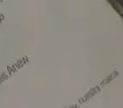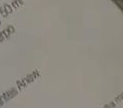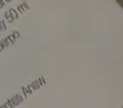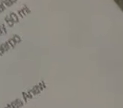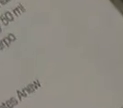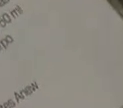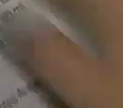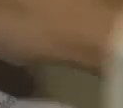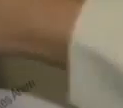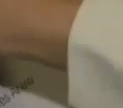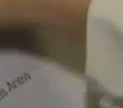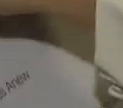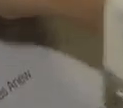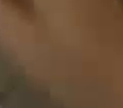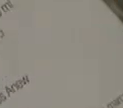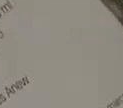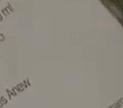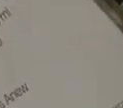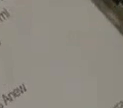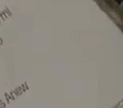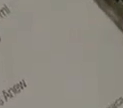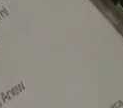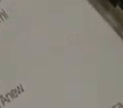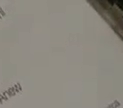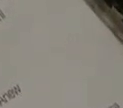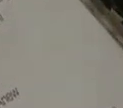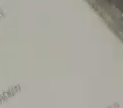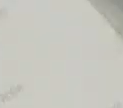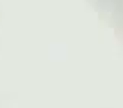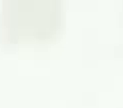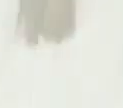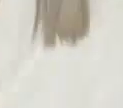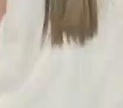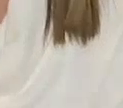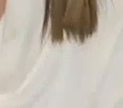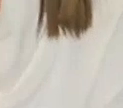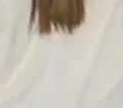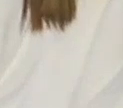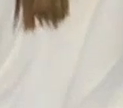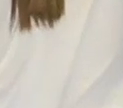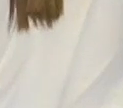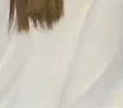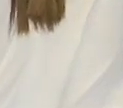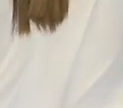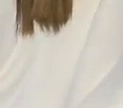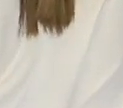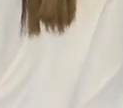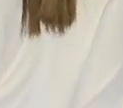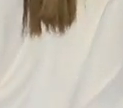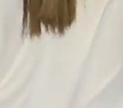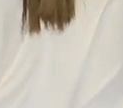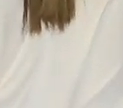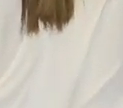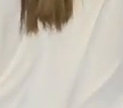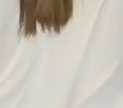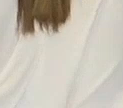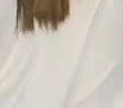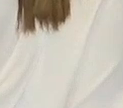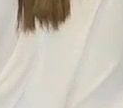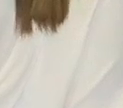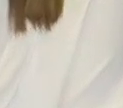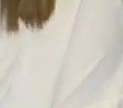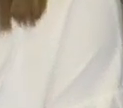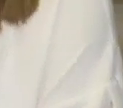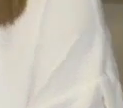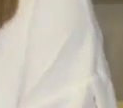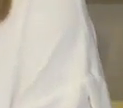nuestra representante, ¿verdad?, va creciendo en ventas y ese crecimiento en ventas va también dándole acceso